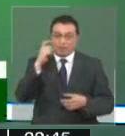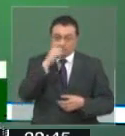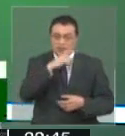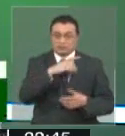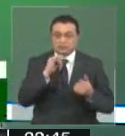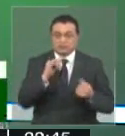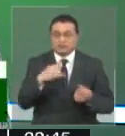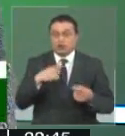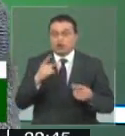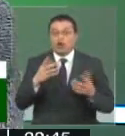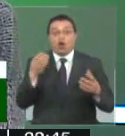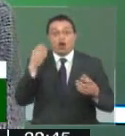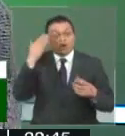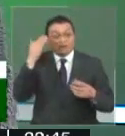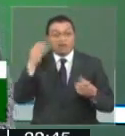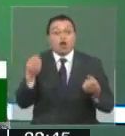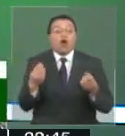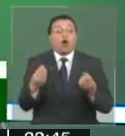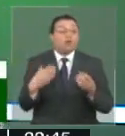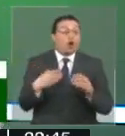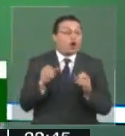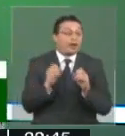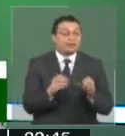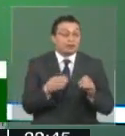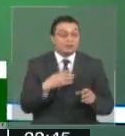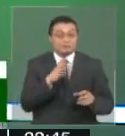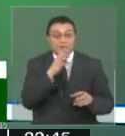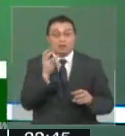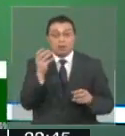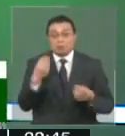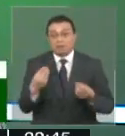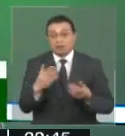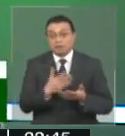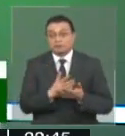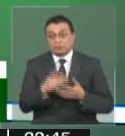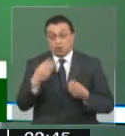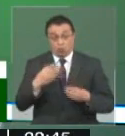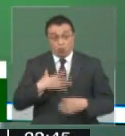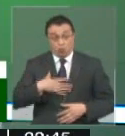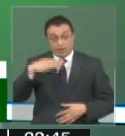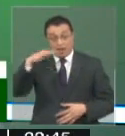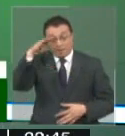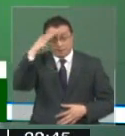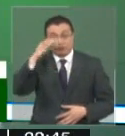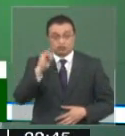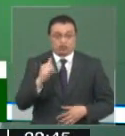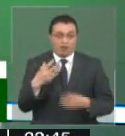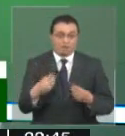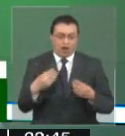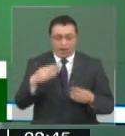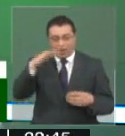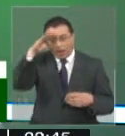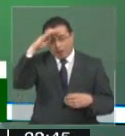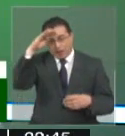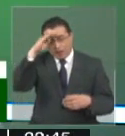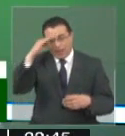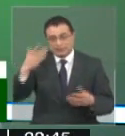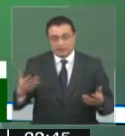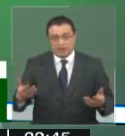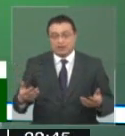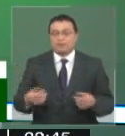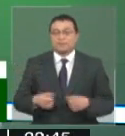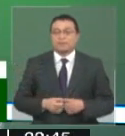sea, yo no sabía mucho cómo enseñar, pero va bien. ¿Te gustó la experiencia? Sí, fue una buena experiencia.